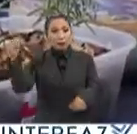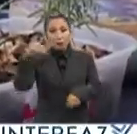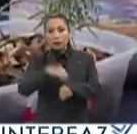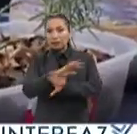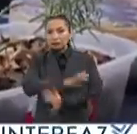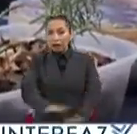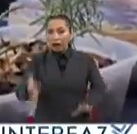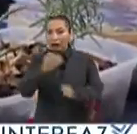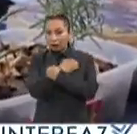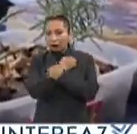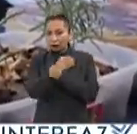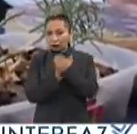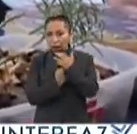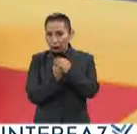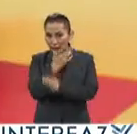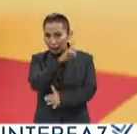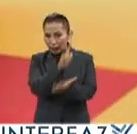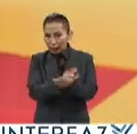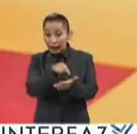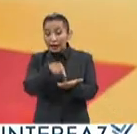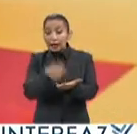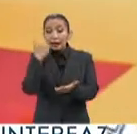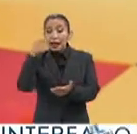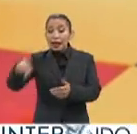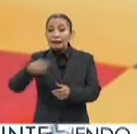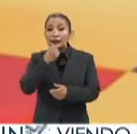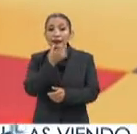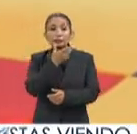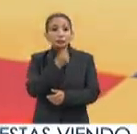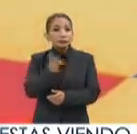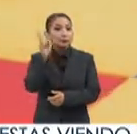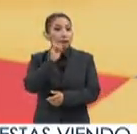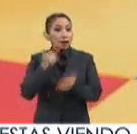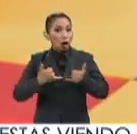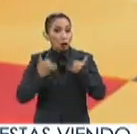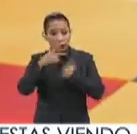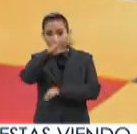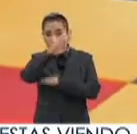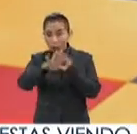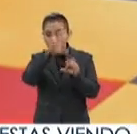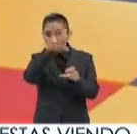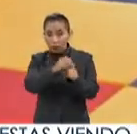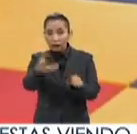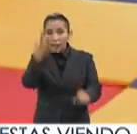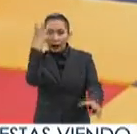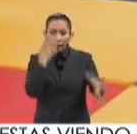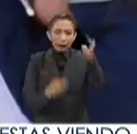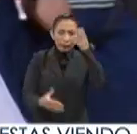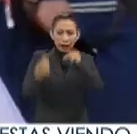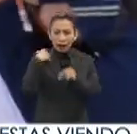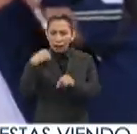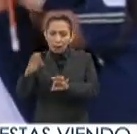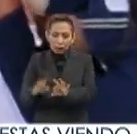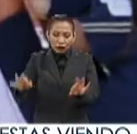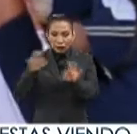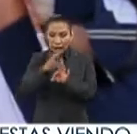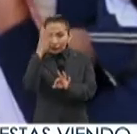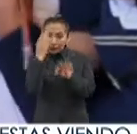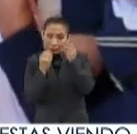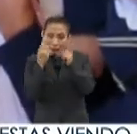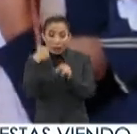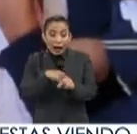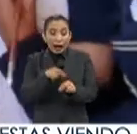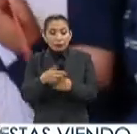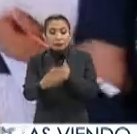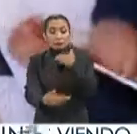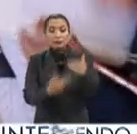modelo educativo, por medio del cual se busca que las niñas, niños y jóvenes del país adquieran aprendizajes clave que les permitan